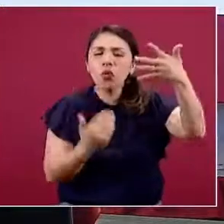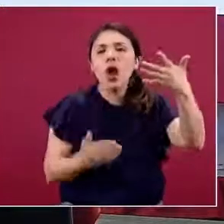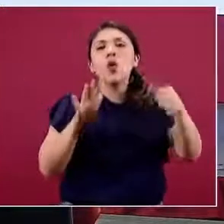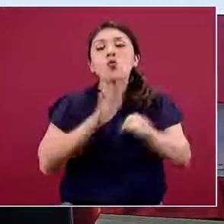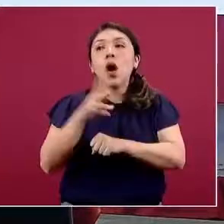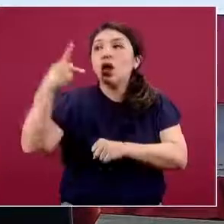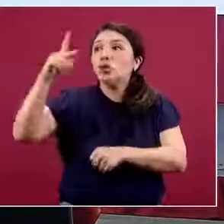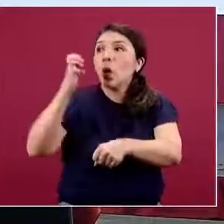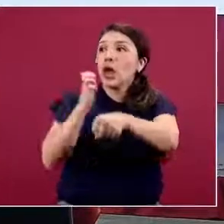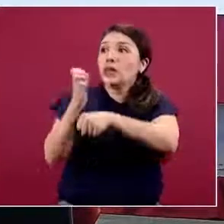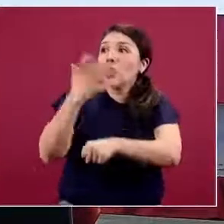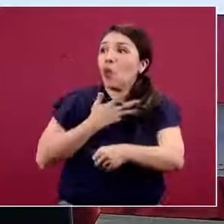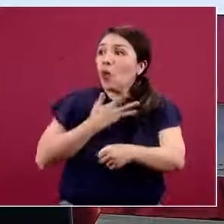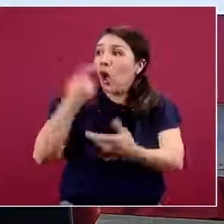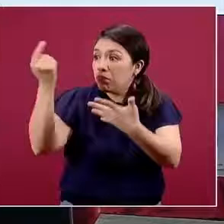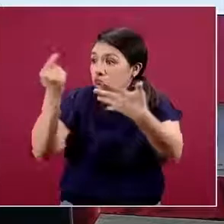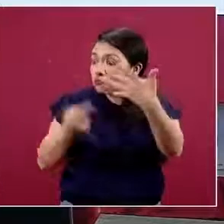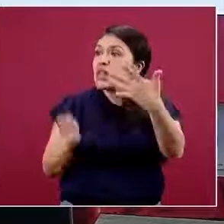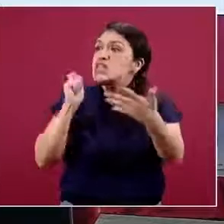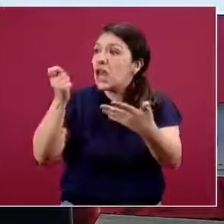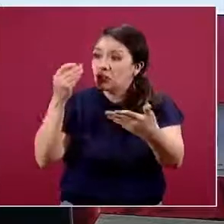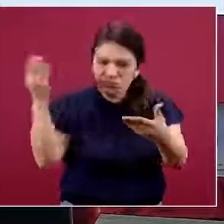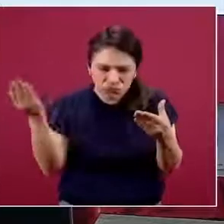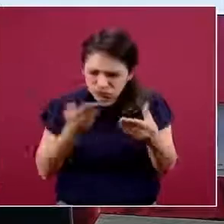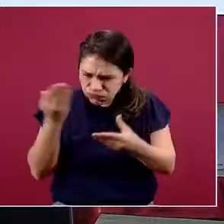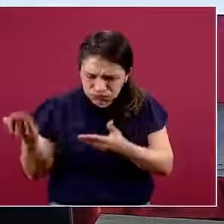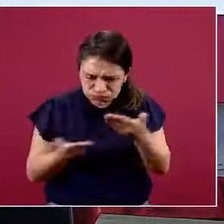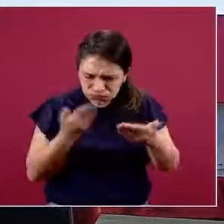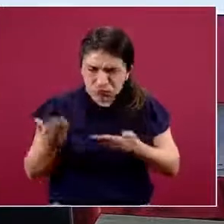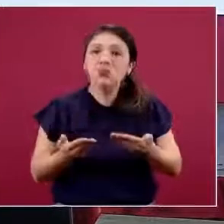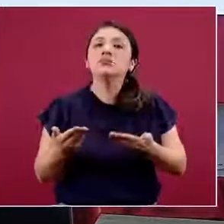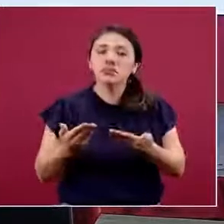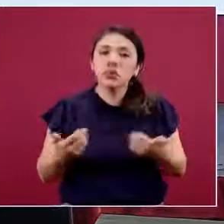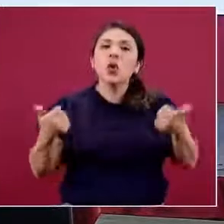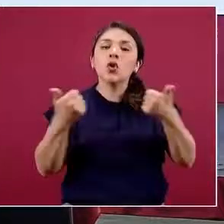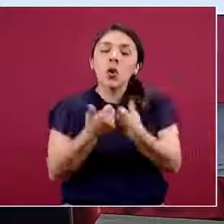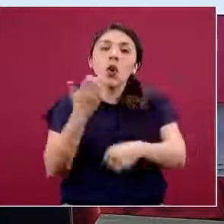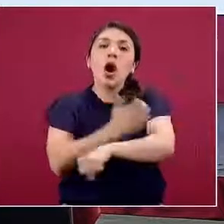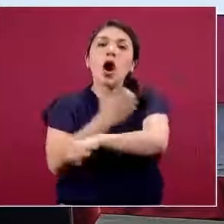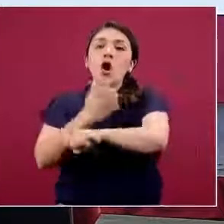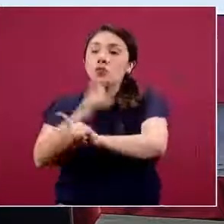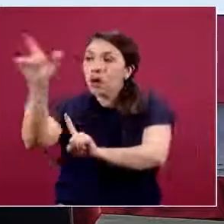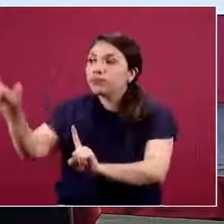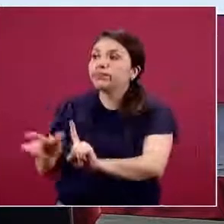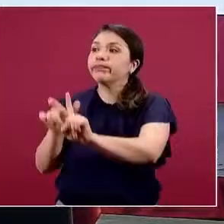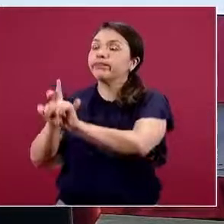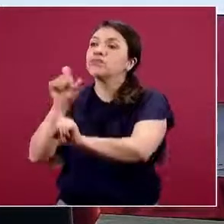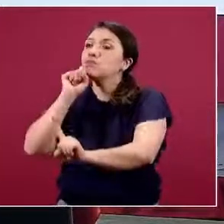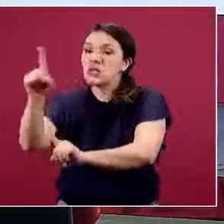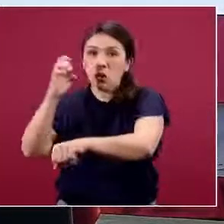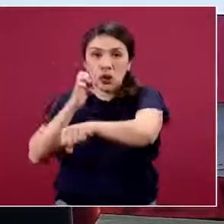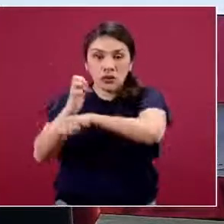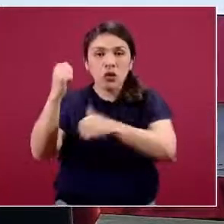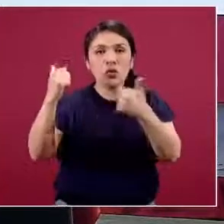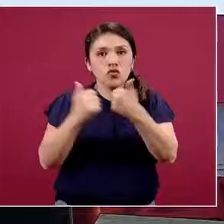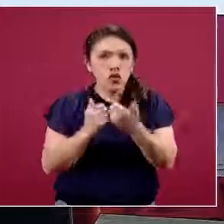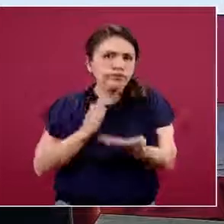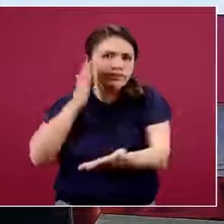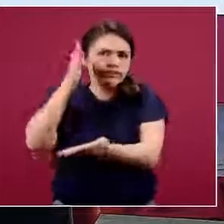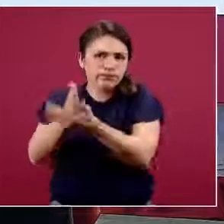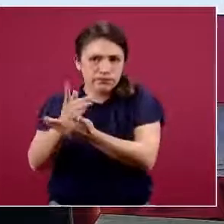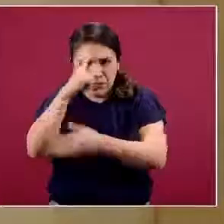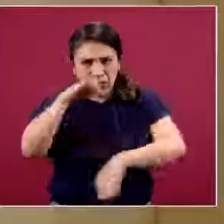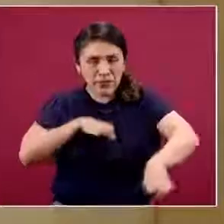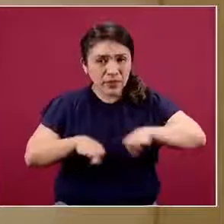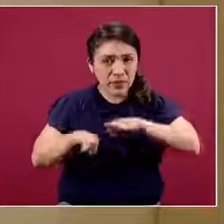tiene la entidad federativa para la atención de la emergencia, se hace el acompañamiento en físico con la entidad federativa mediante un operativo,